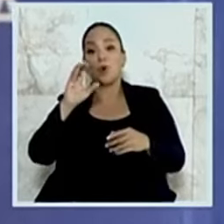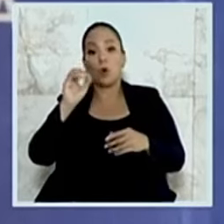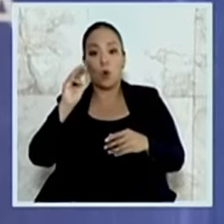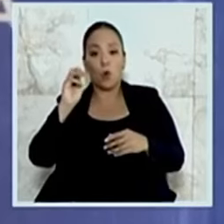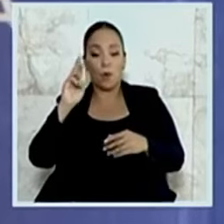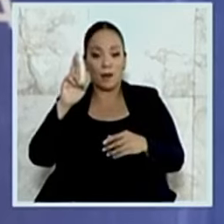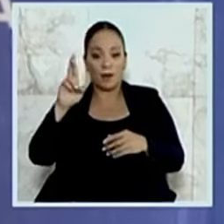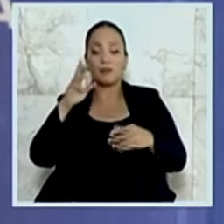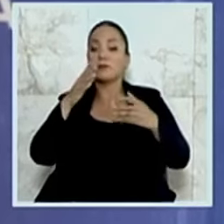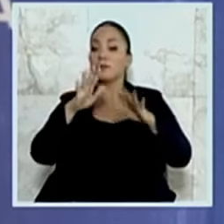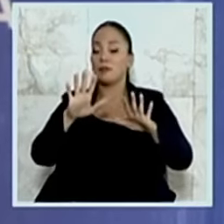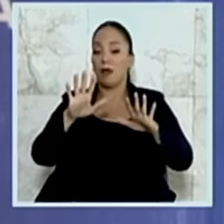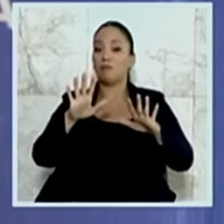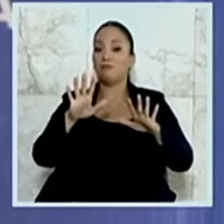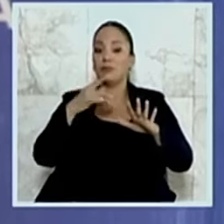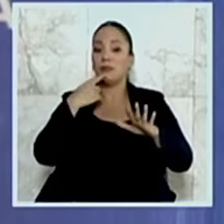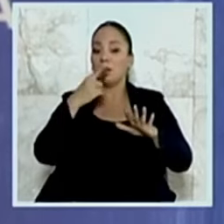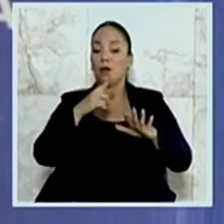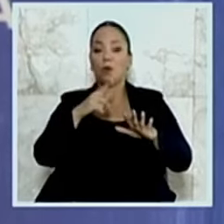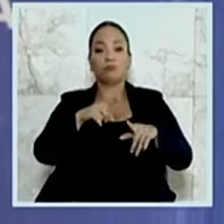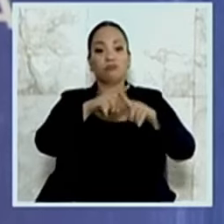La estamos valorando. Yo creo que